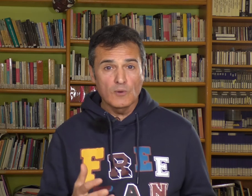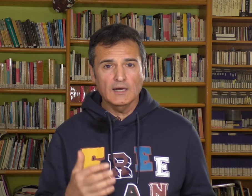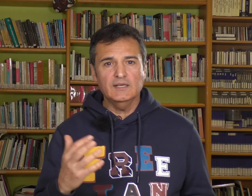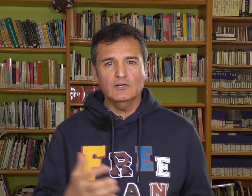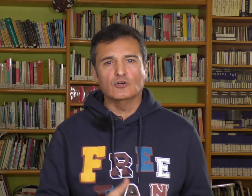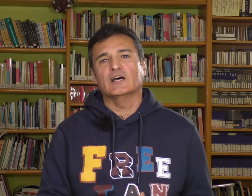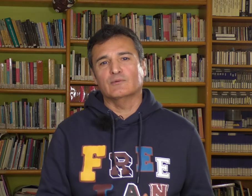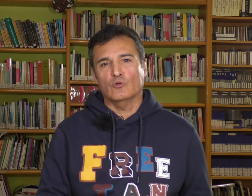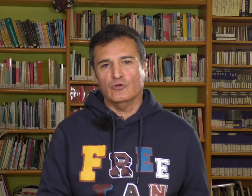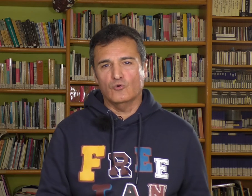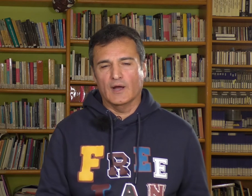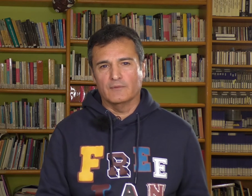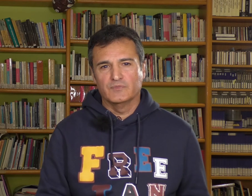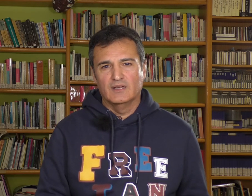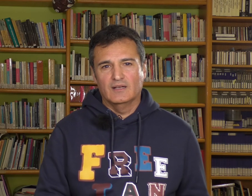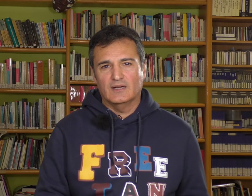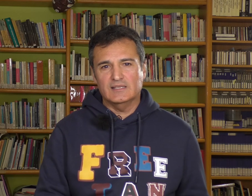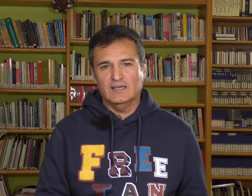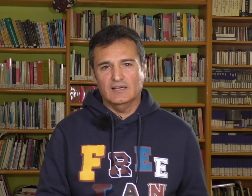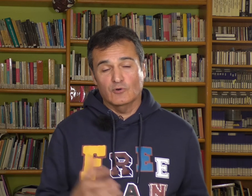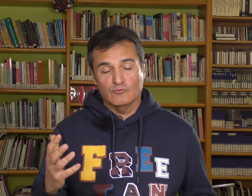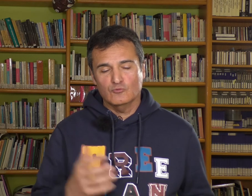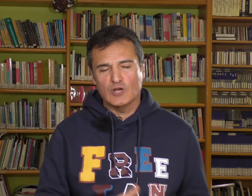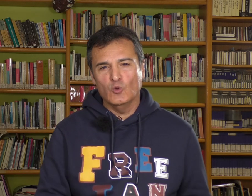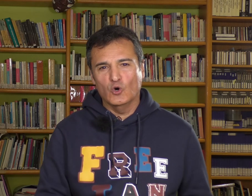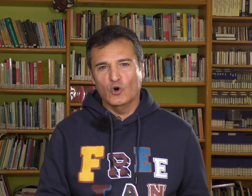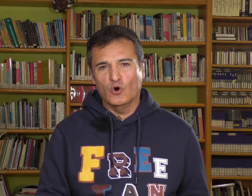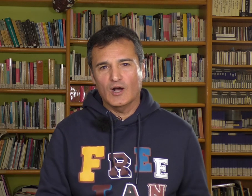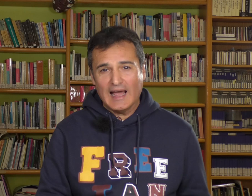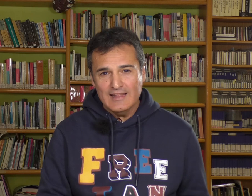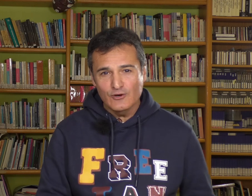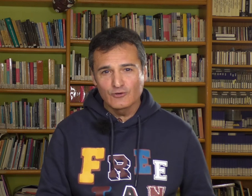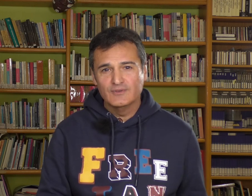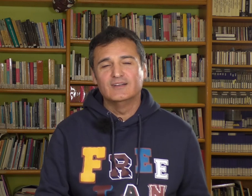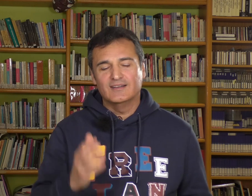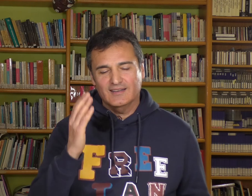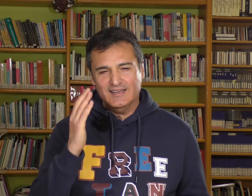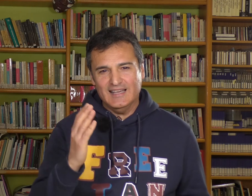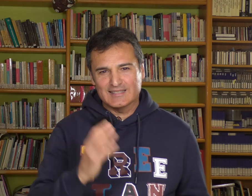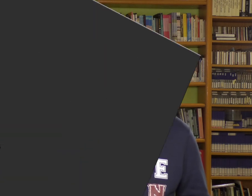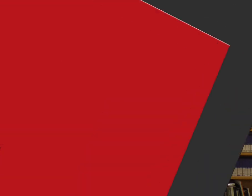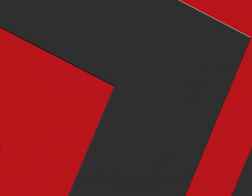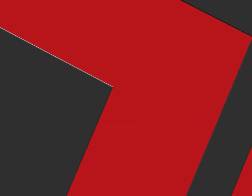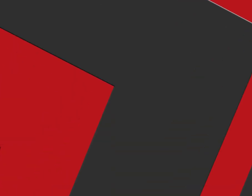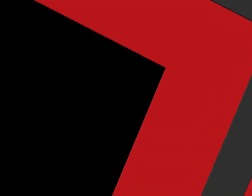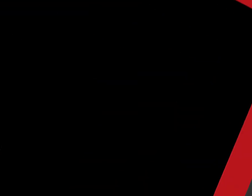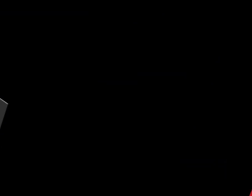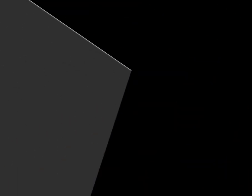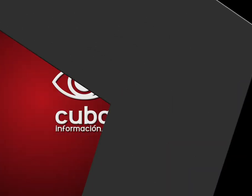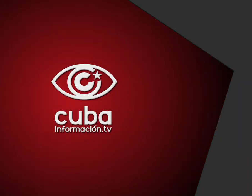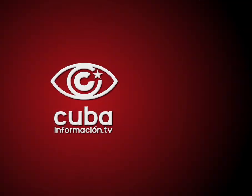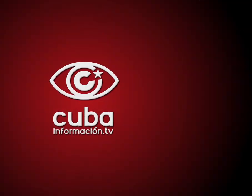con Cuba y con la Revolución Cubana. Así que, bueno, un saludo cálido y hasta la próxima.